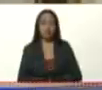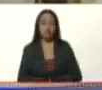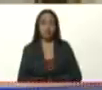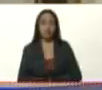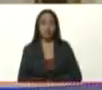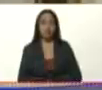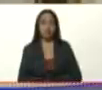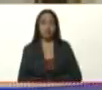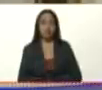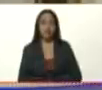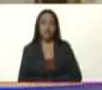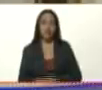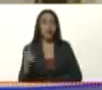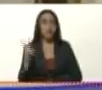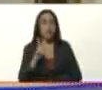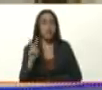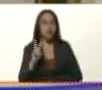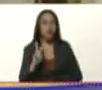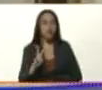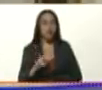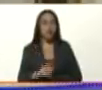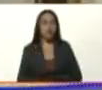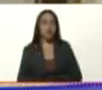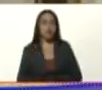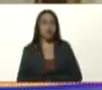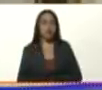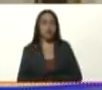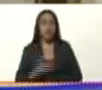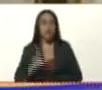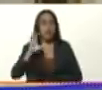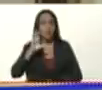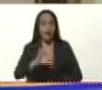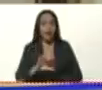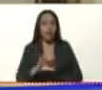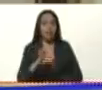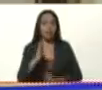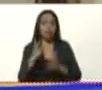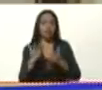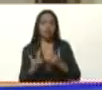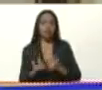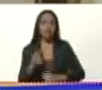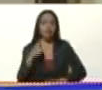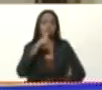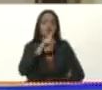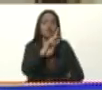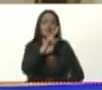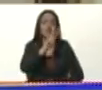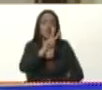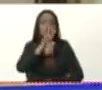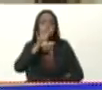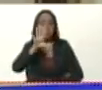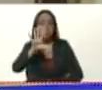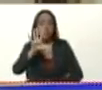al Reino Unido después de la Segunda Guerra Mundial y pronostica también miles de casos.